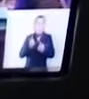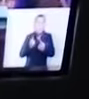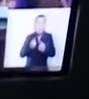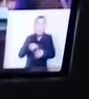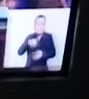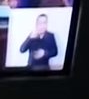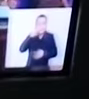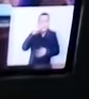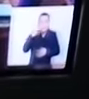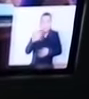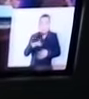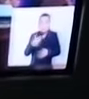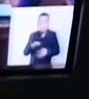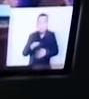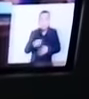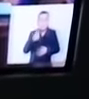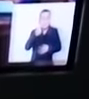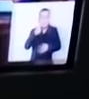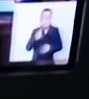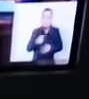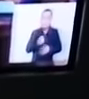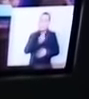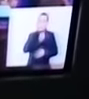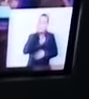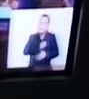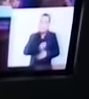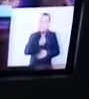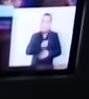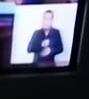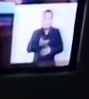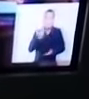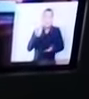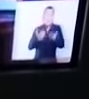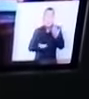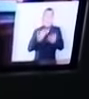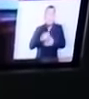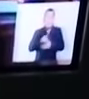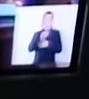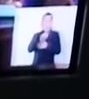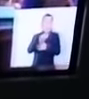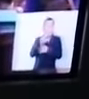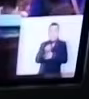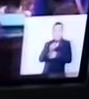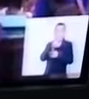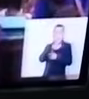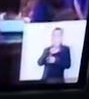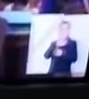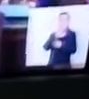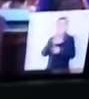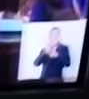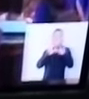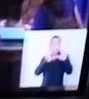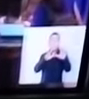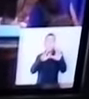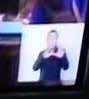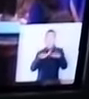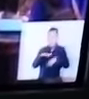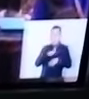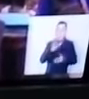crítico previsto de impacto. Hay aproximadamente 1.358 lugares de posible